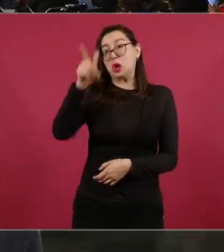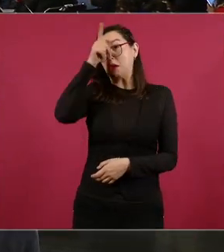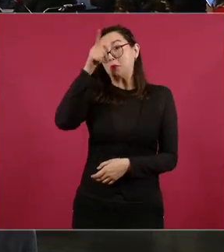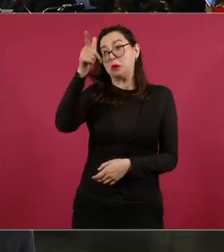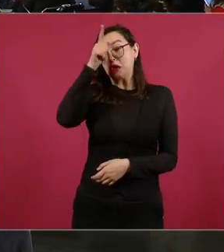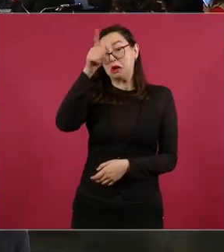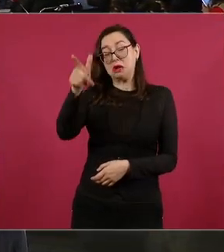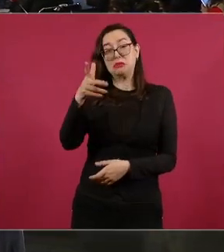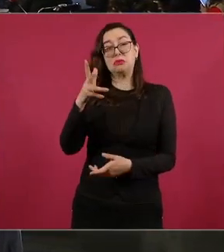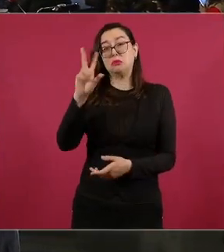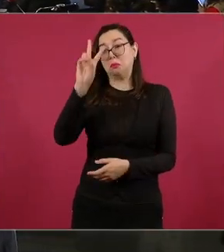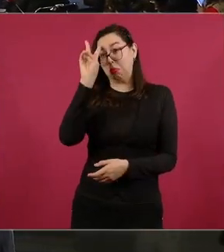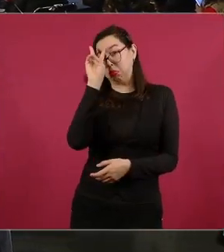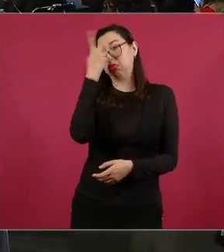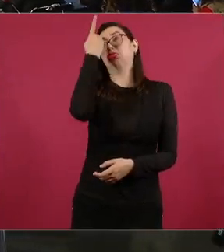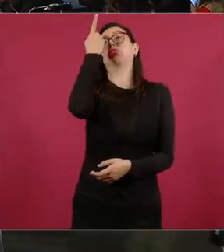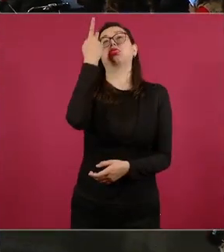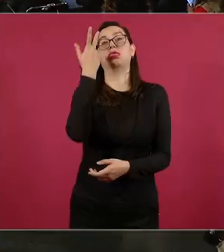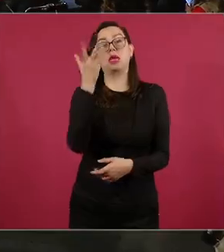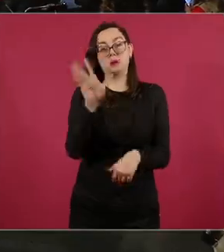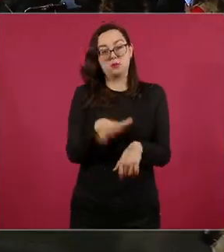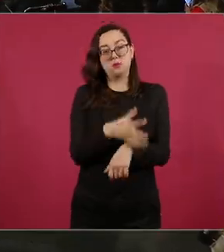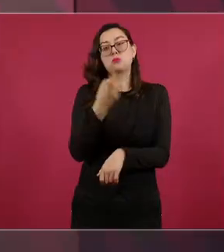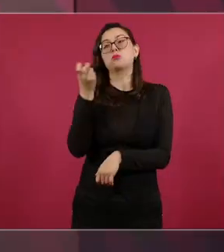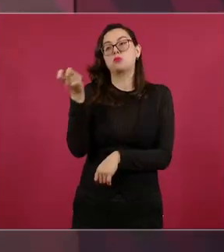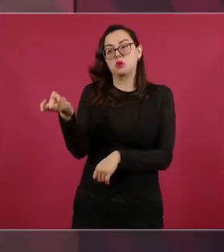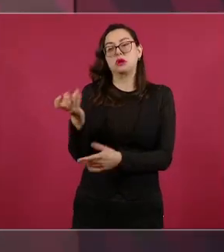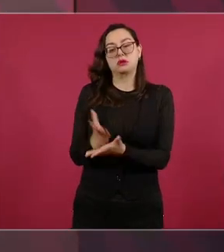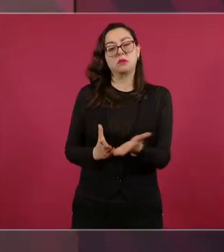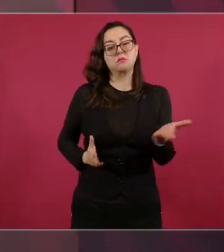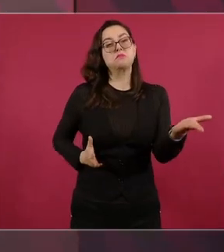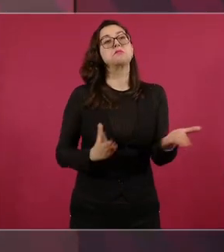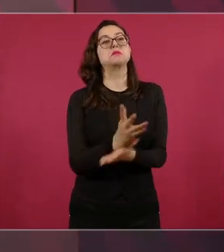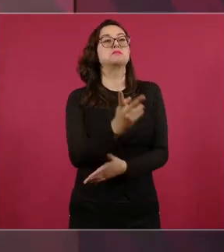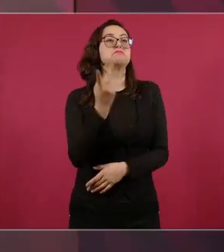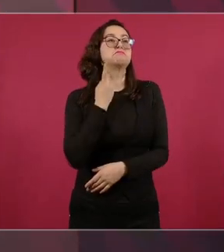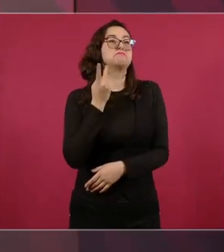espiritista, con lo cual queda dicho todo,